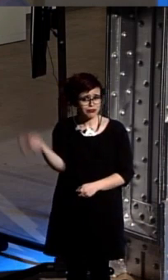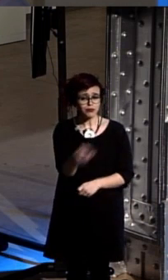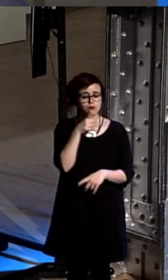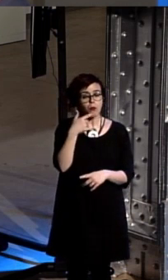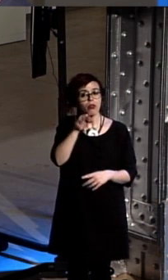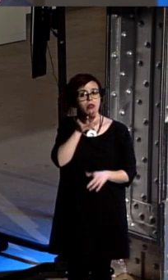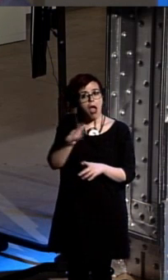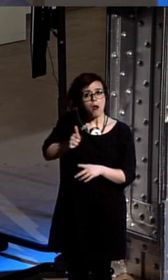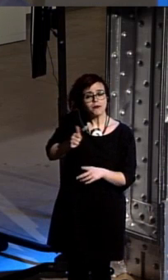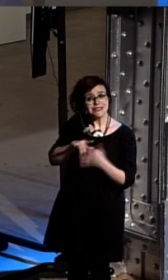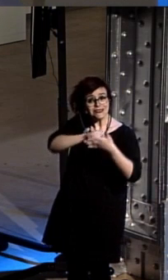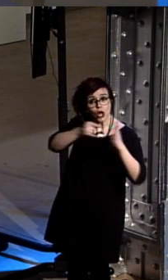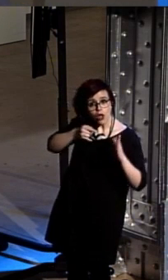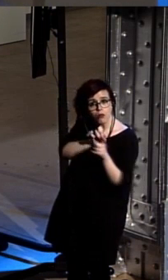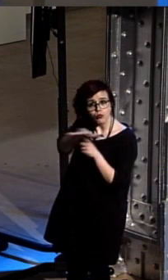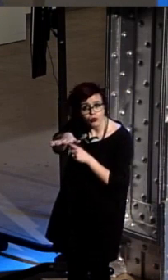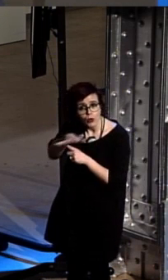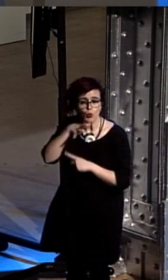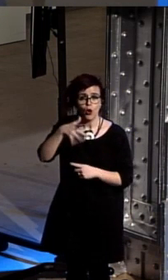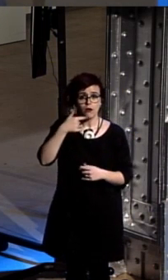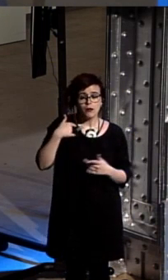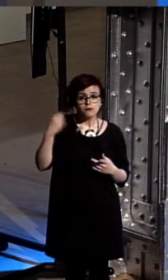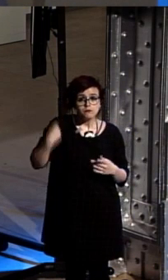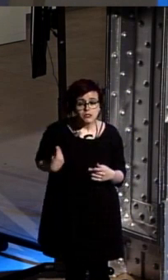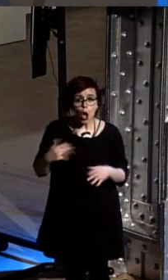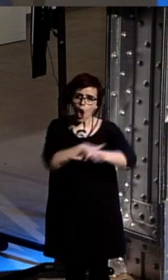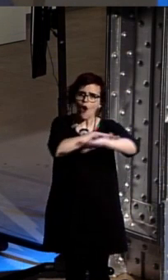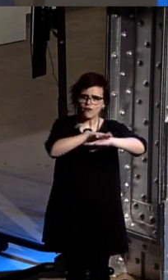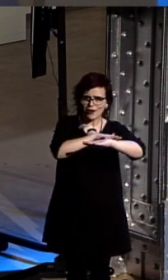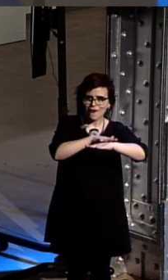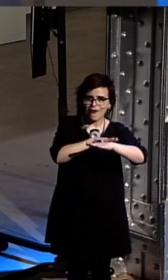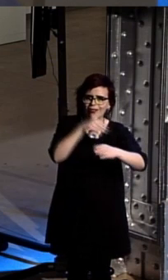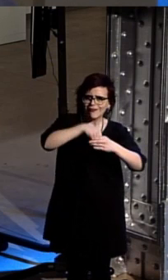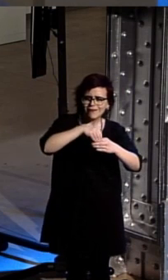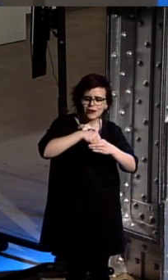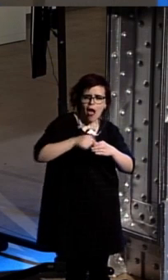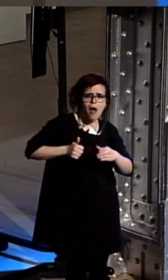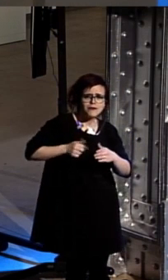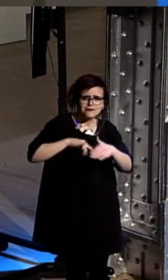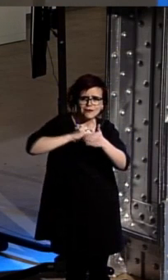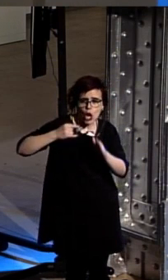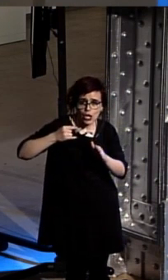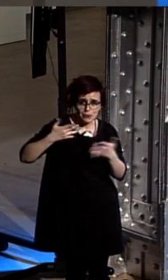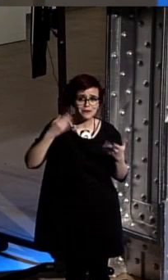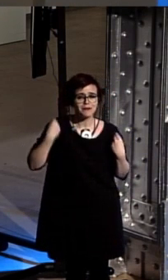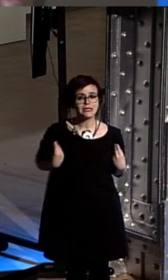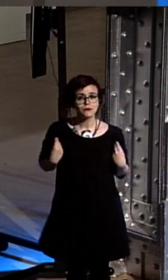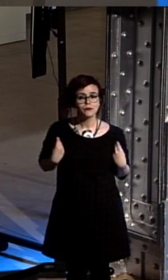ocurriendo. Esta tecnología, estas herramientas las están utilizando los gobiernos. Me interesa seguramente